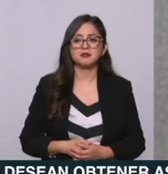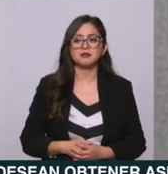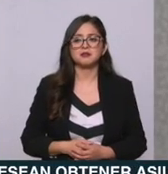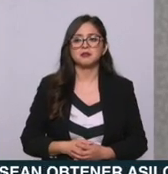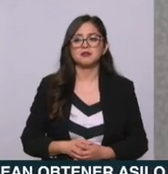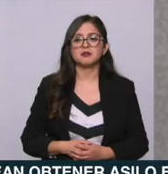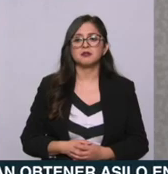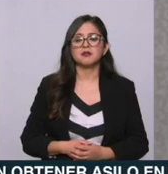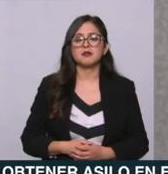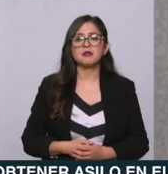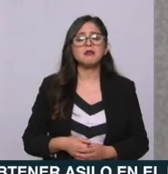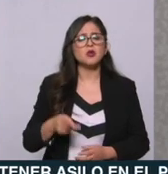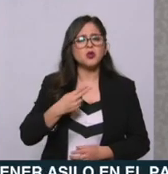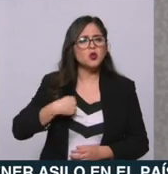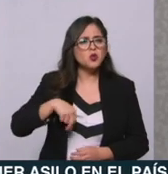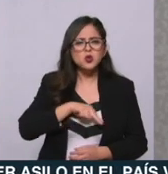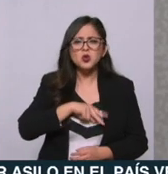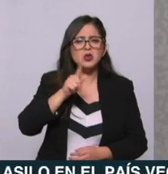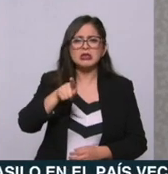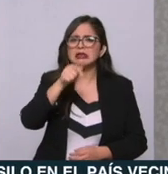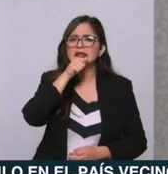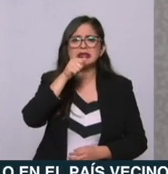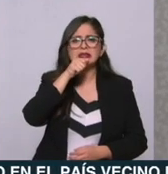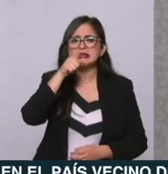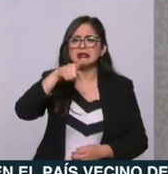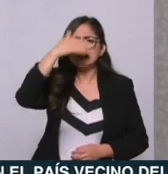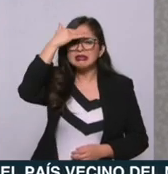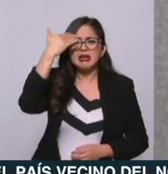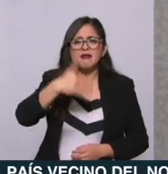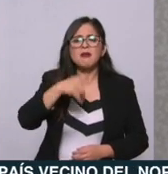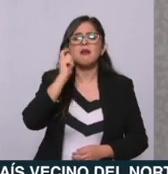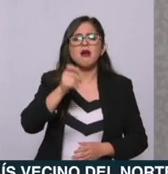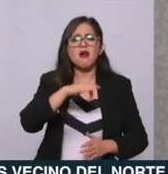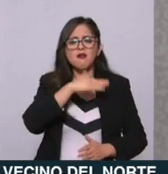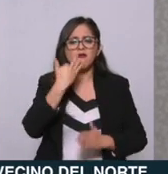hemos auditado las cifras, no hemos tenido acceso a